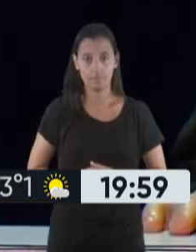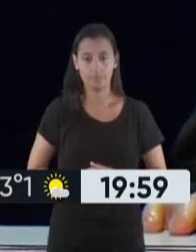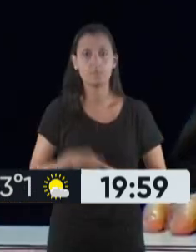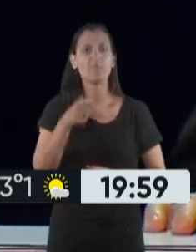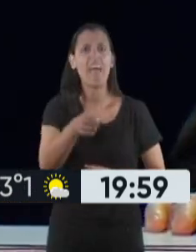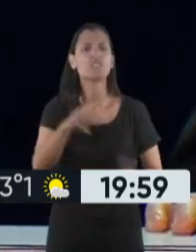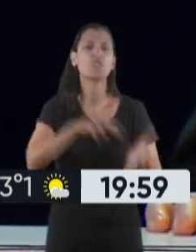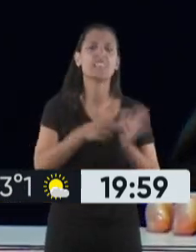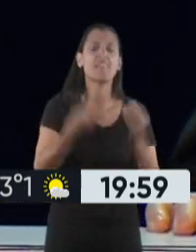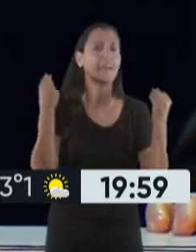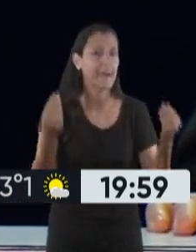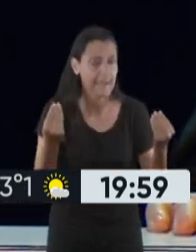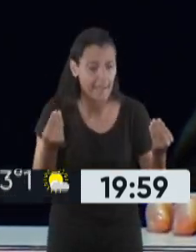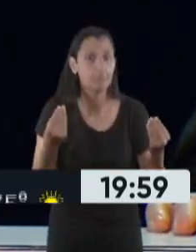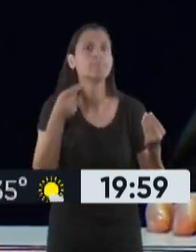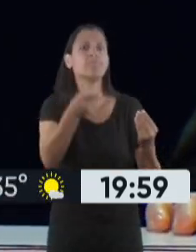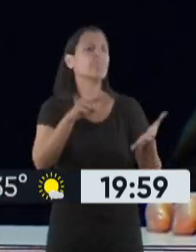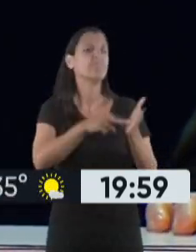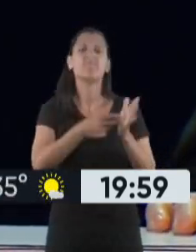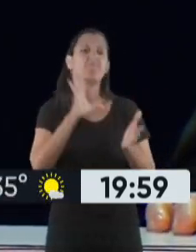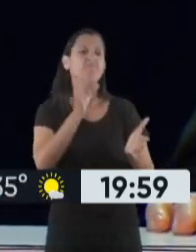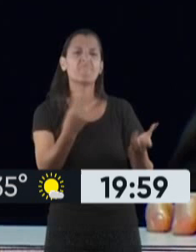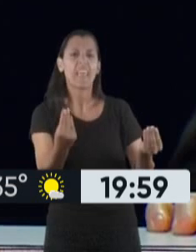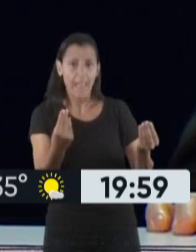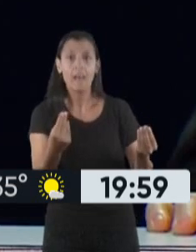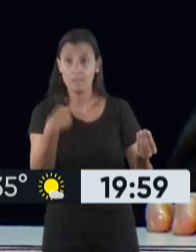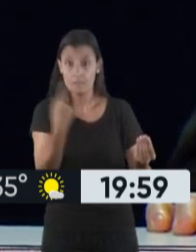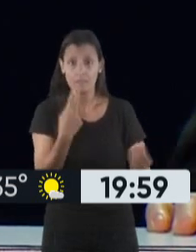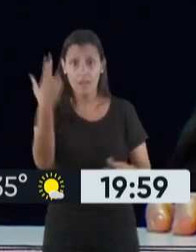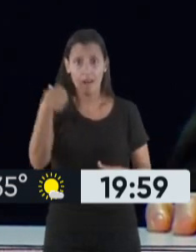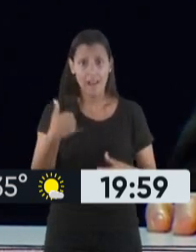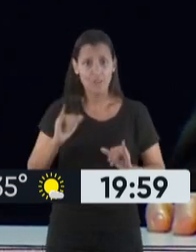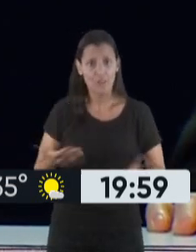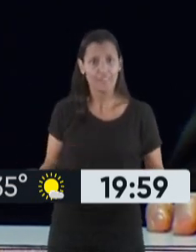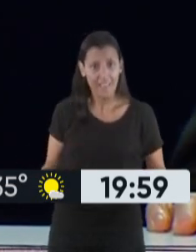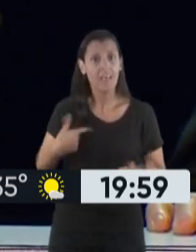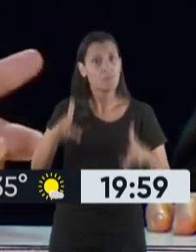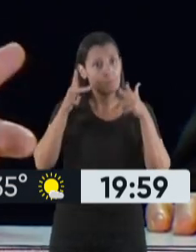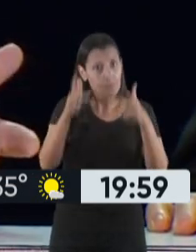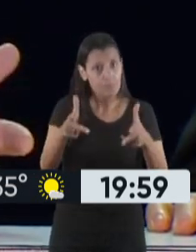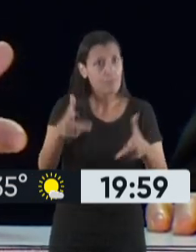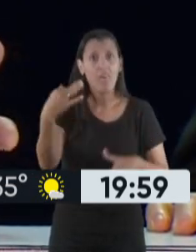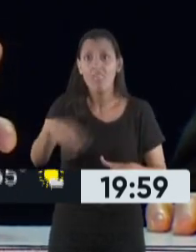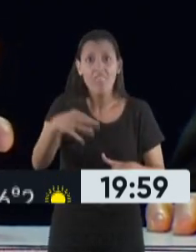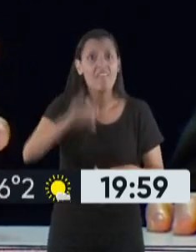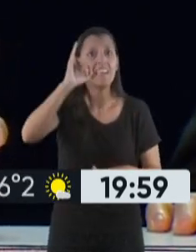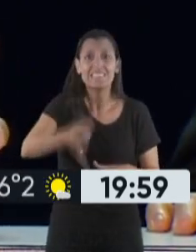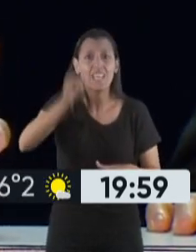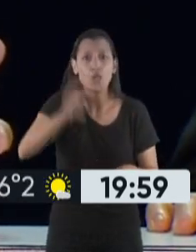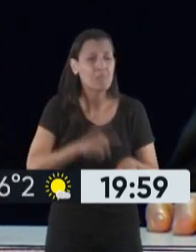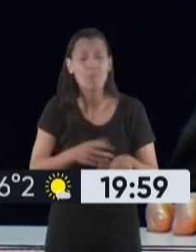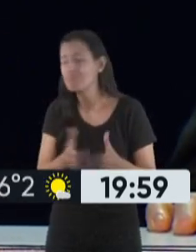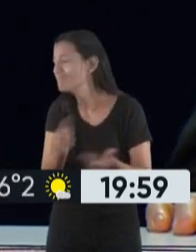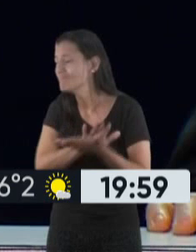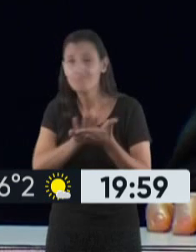¿Eso qué significa? ¿Eso qué significa? Que teníamos razón cuando decíamos hay que tratar cuanto antes esta ley para